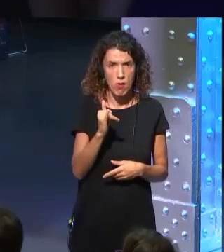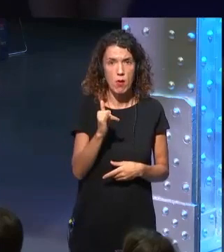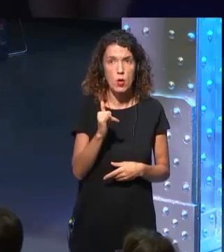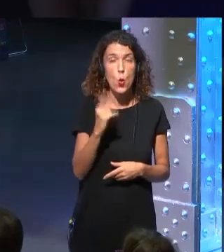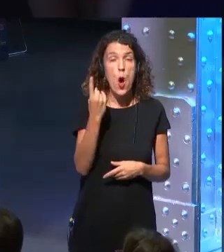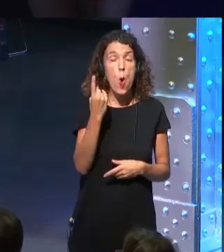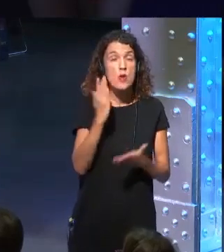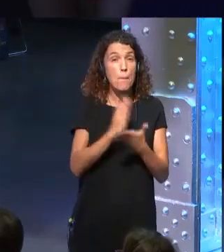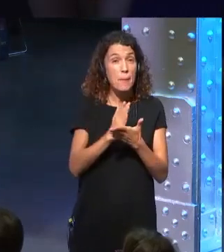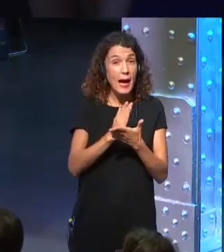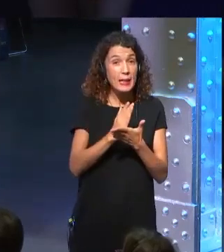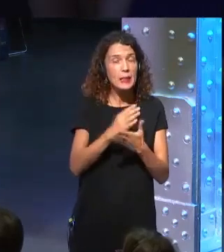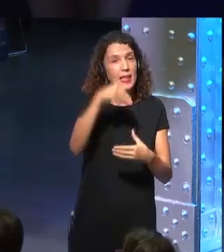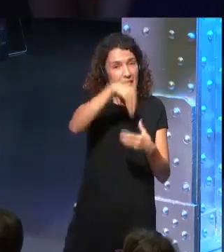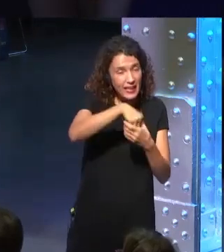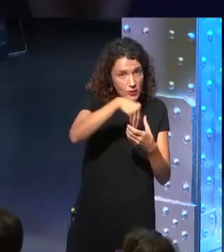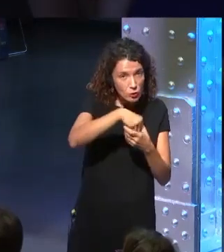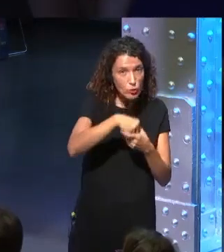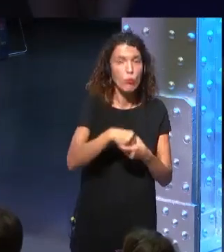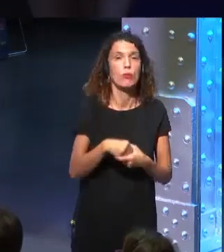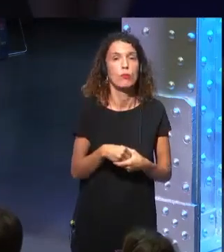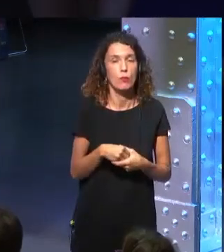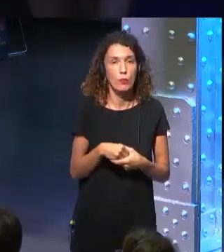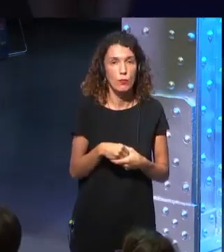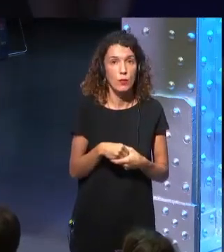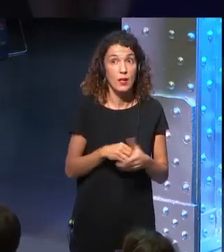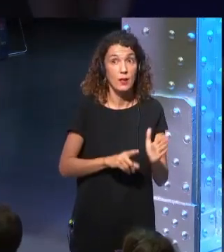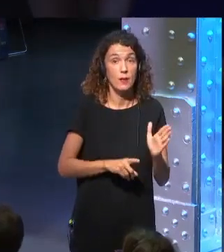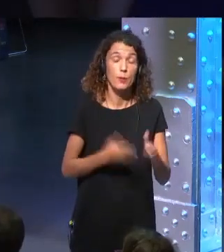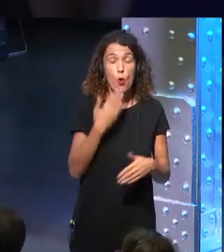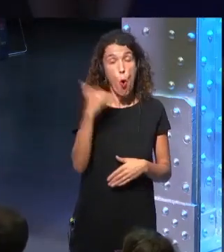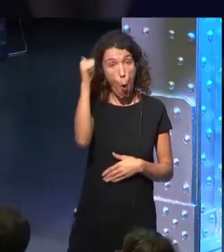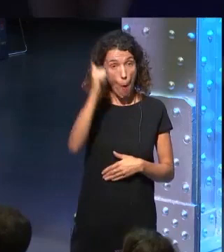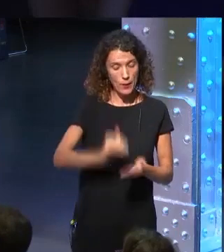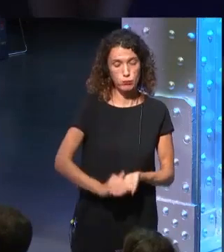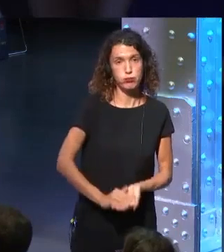una parte integral de crecer como hombre